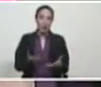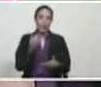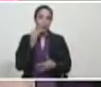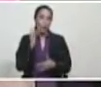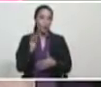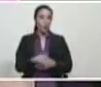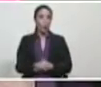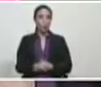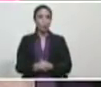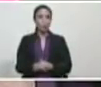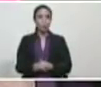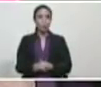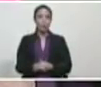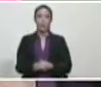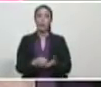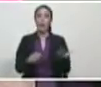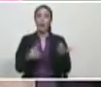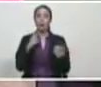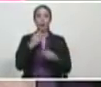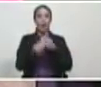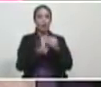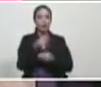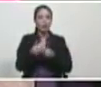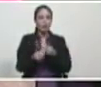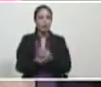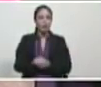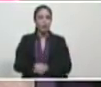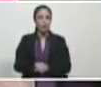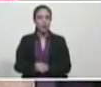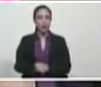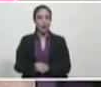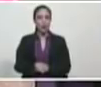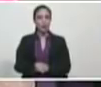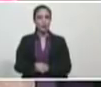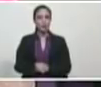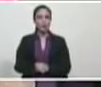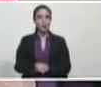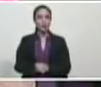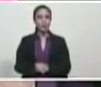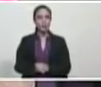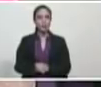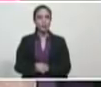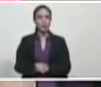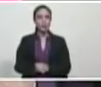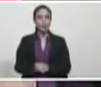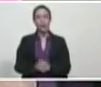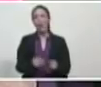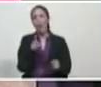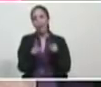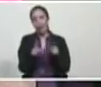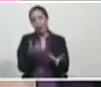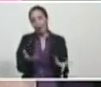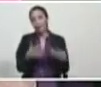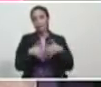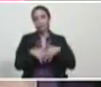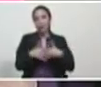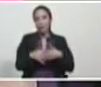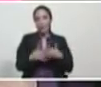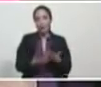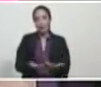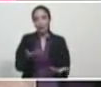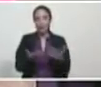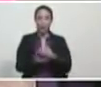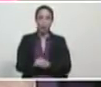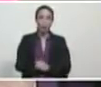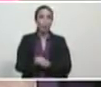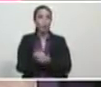nuestra, para la fabricación de piezas y partes de empresas que en este momento tienen, bueno, colocaciones de